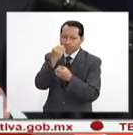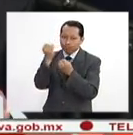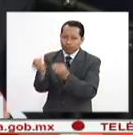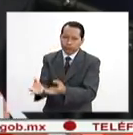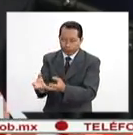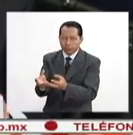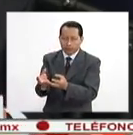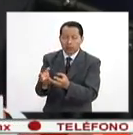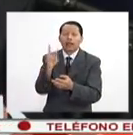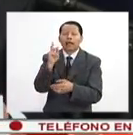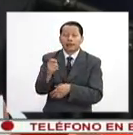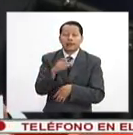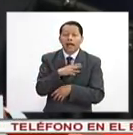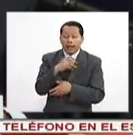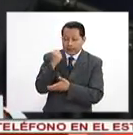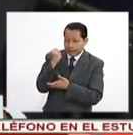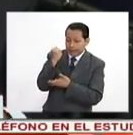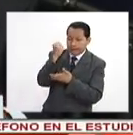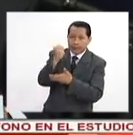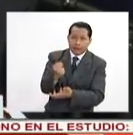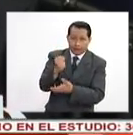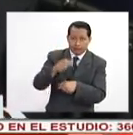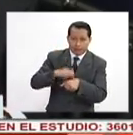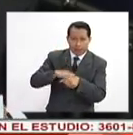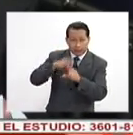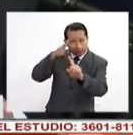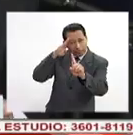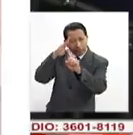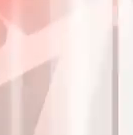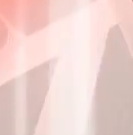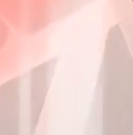Las inversiones privadas acelerarán que lleguemos a estas metas.